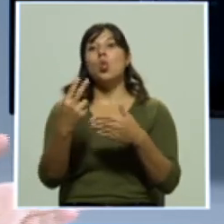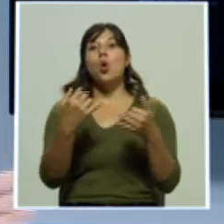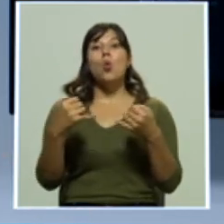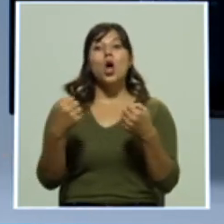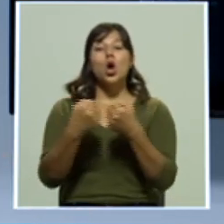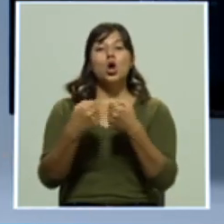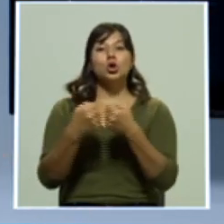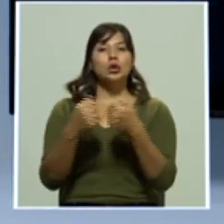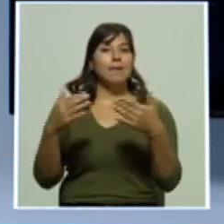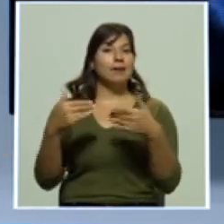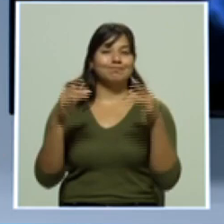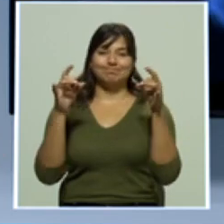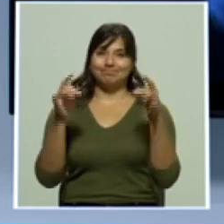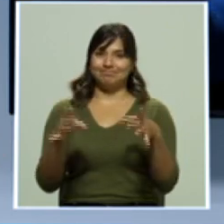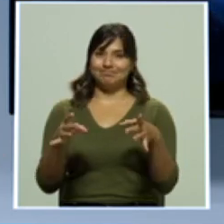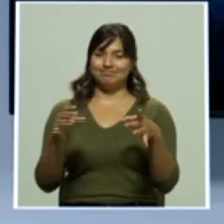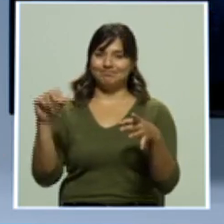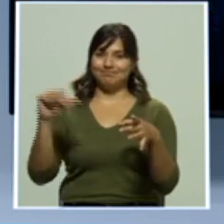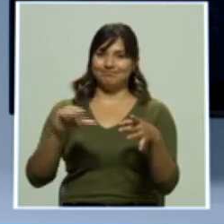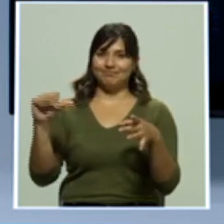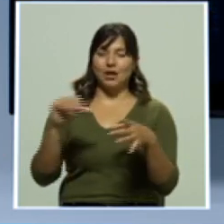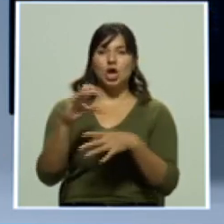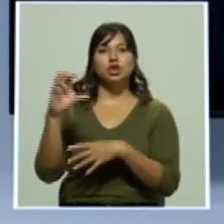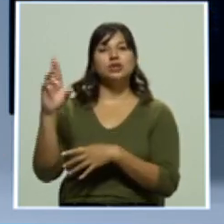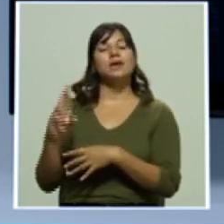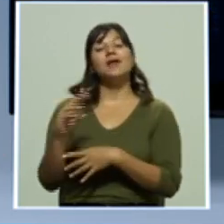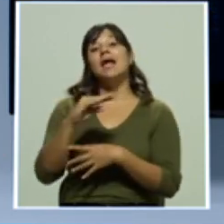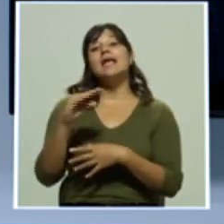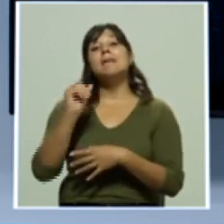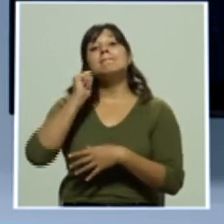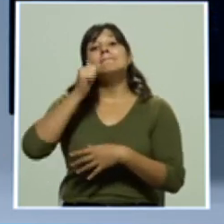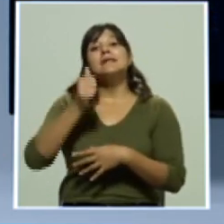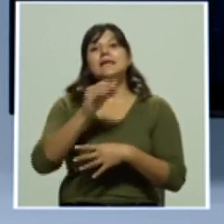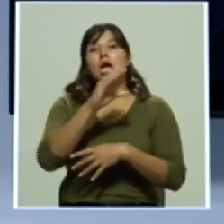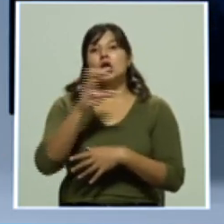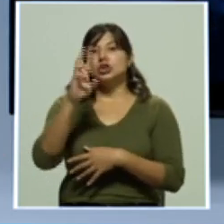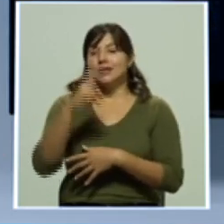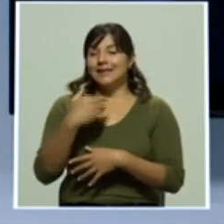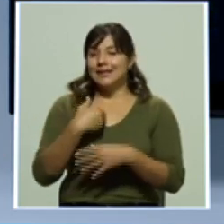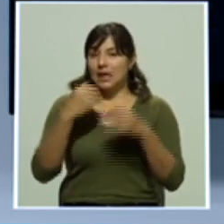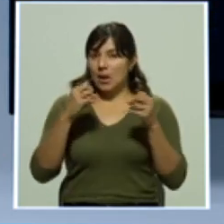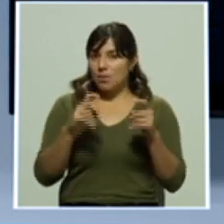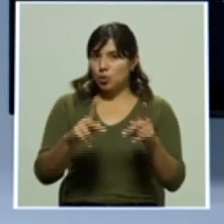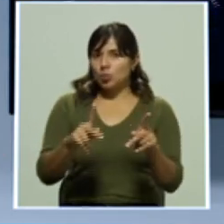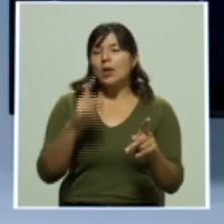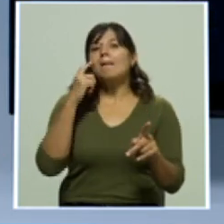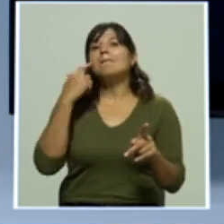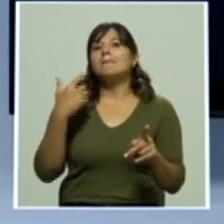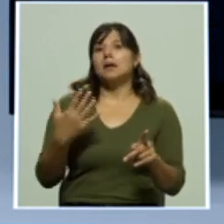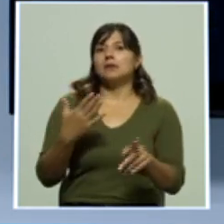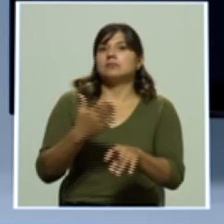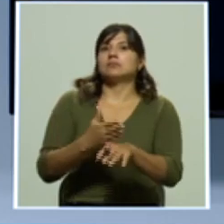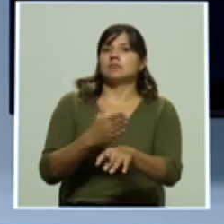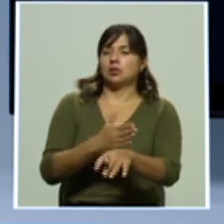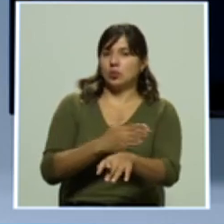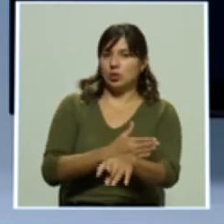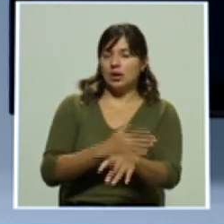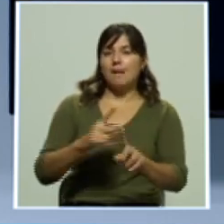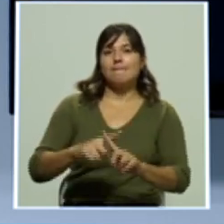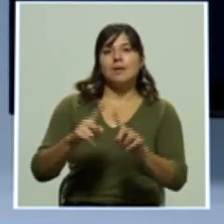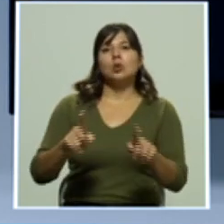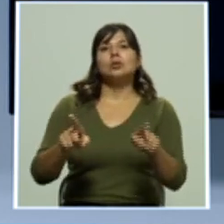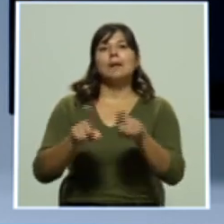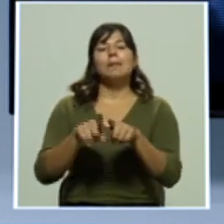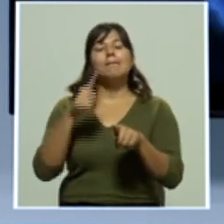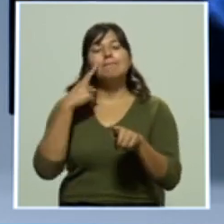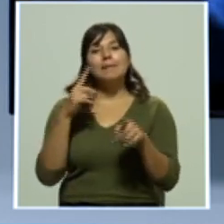un desastre. Y pues sí, mañana tendrá la oportunidad de la selección no solo de quitarse ese peso encima, sino de buscar